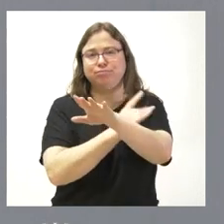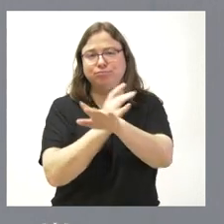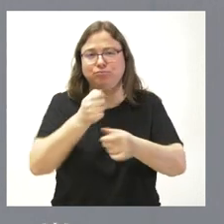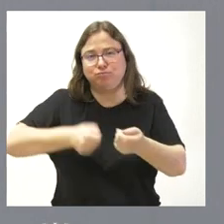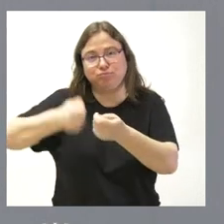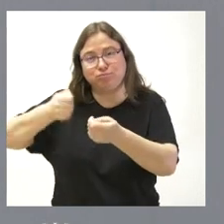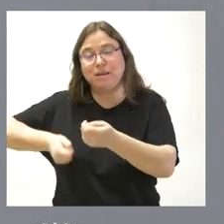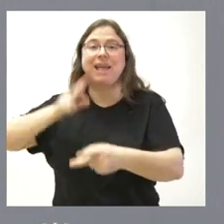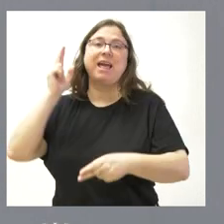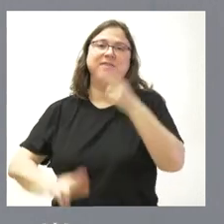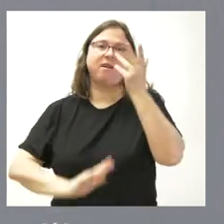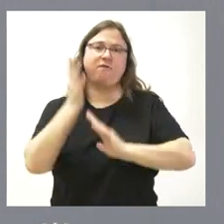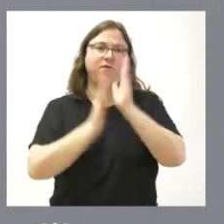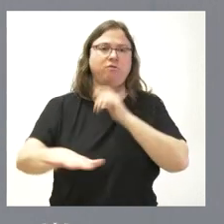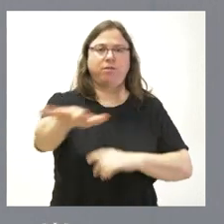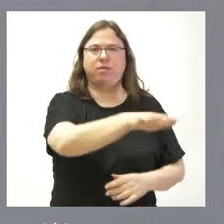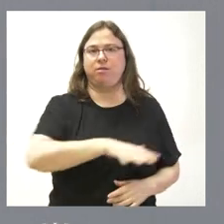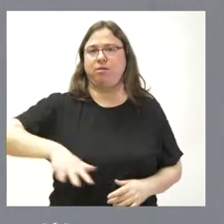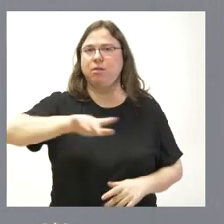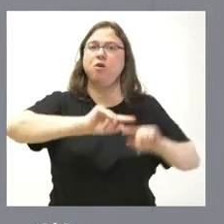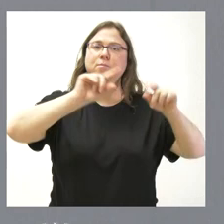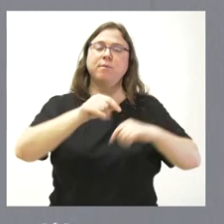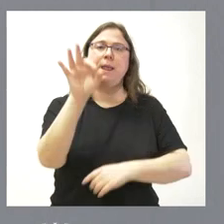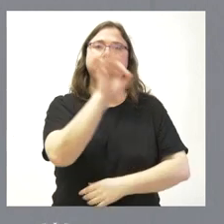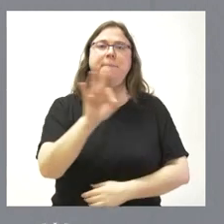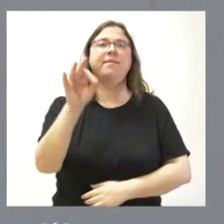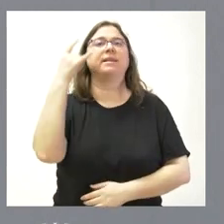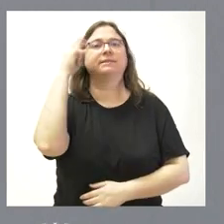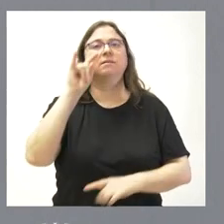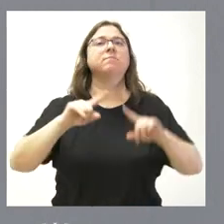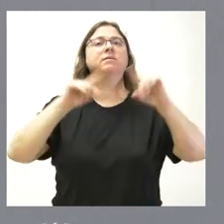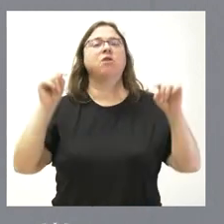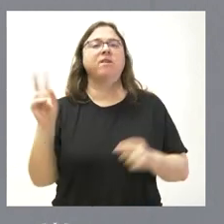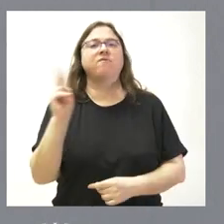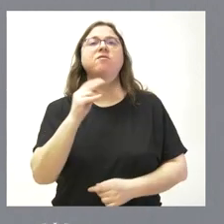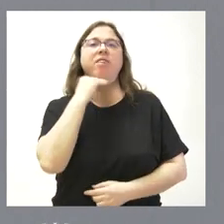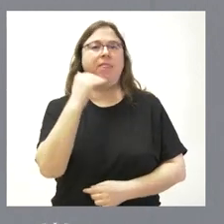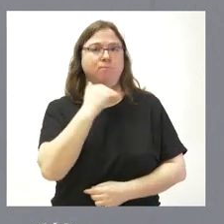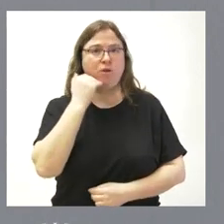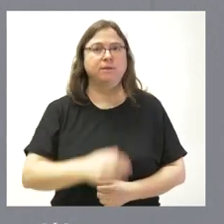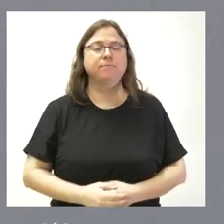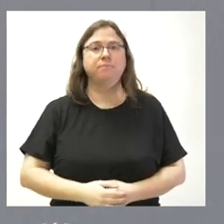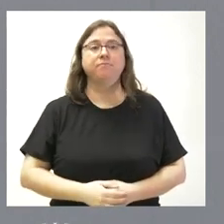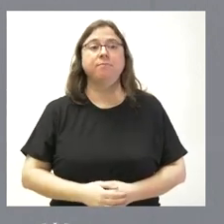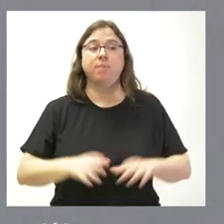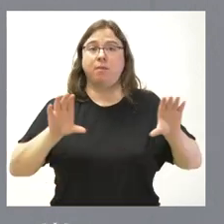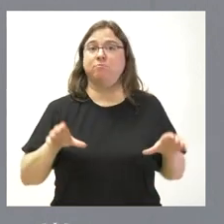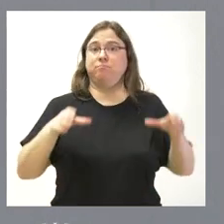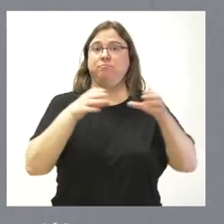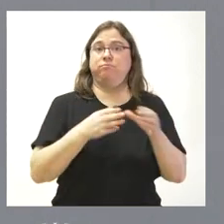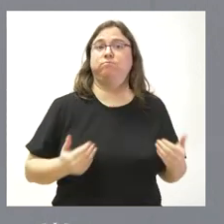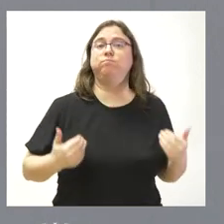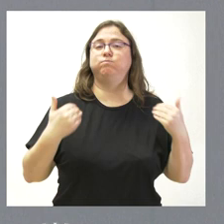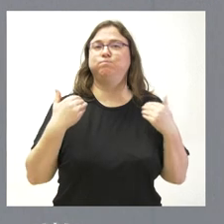incendios en varios términos municipales de las provincias de Palencia Salamanca Segovia vallol y Zamora las cuadrillas que van a llevar a cabo